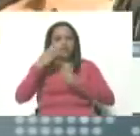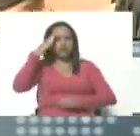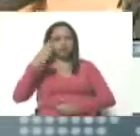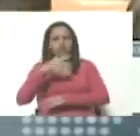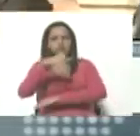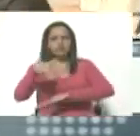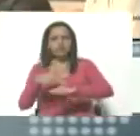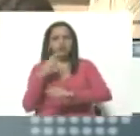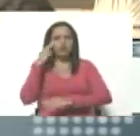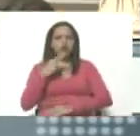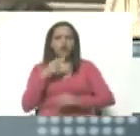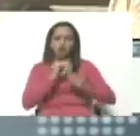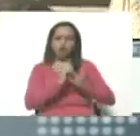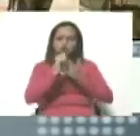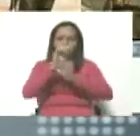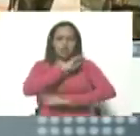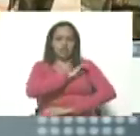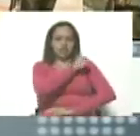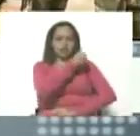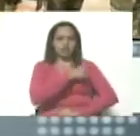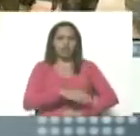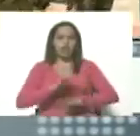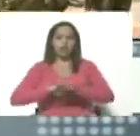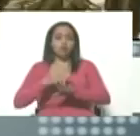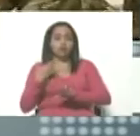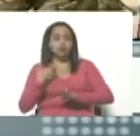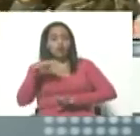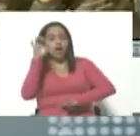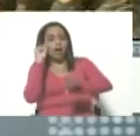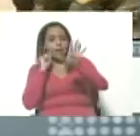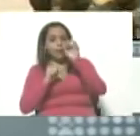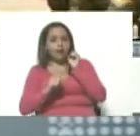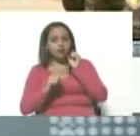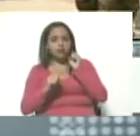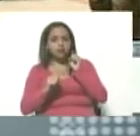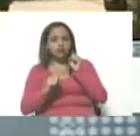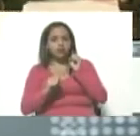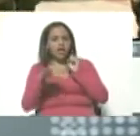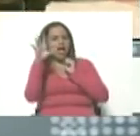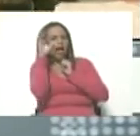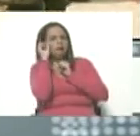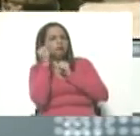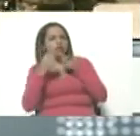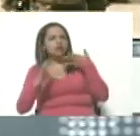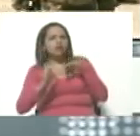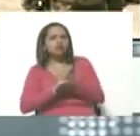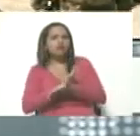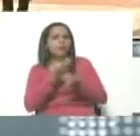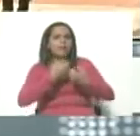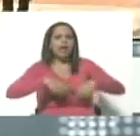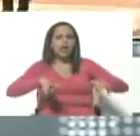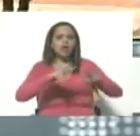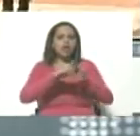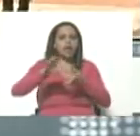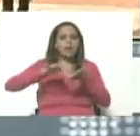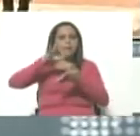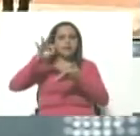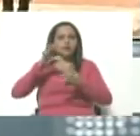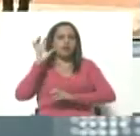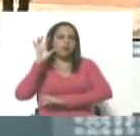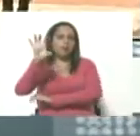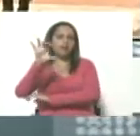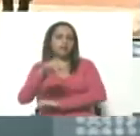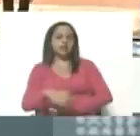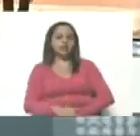Bolivariana como comandante en jefe, porque aprendo, me nutro desde el punto de vista de los valores y del espíritu de la